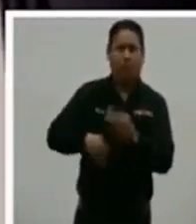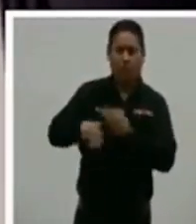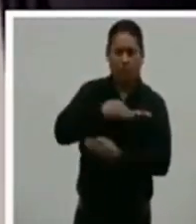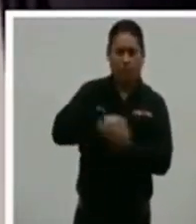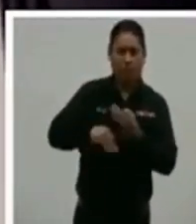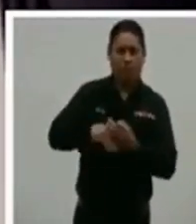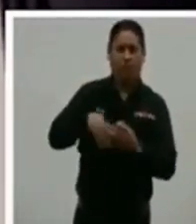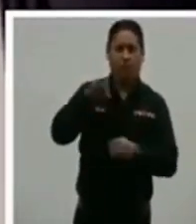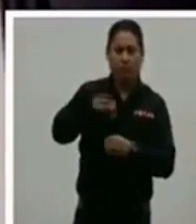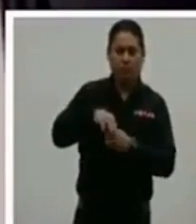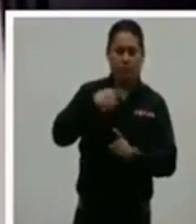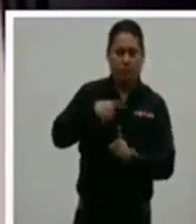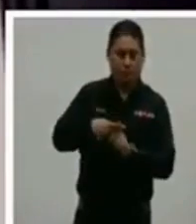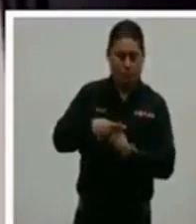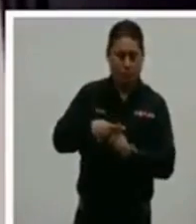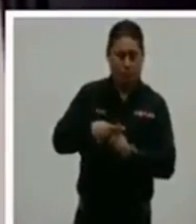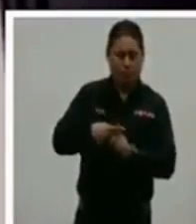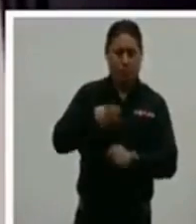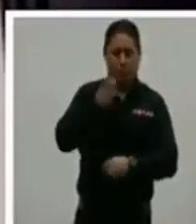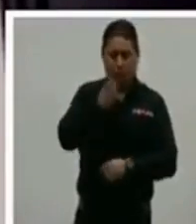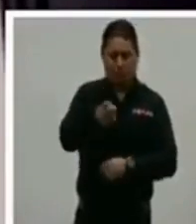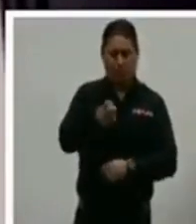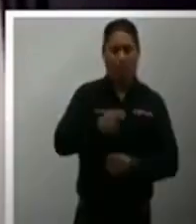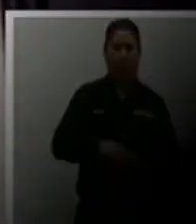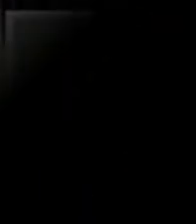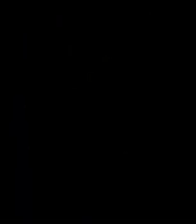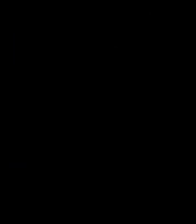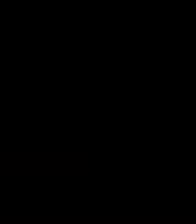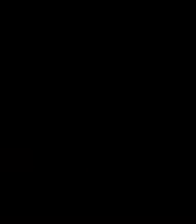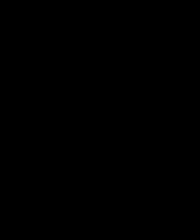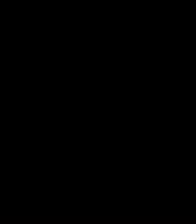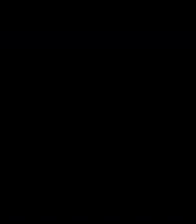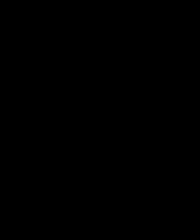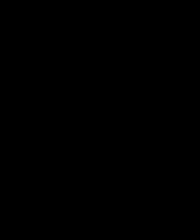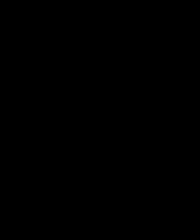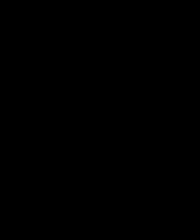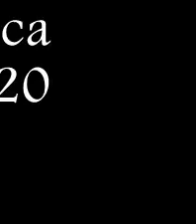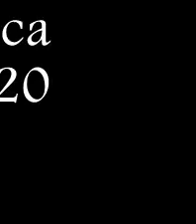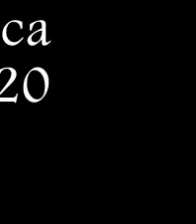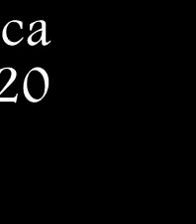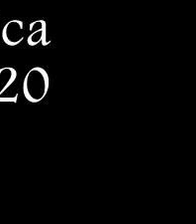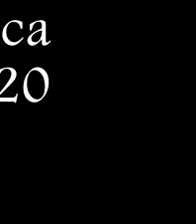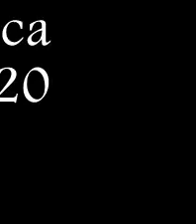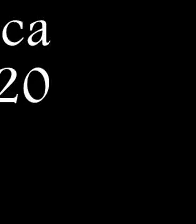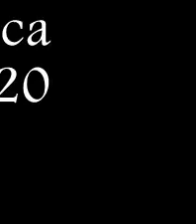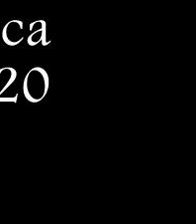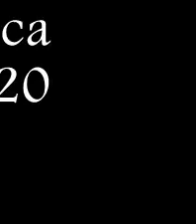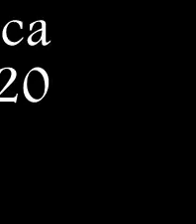compañeros, votemos a favor del presente dictamen. Es cuanto, diputada presidenta.